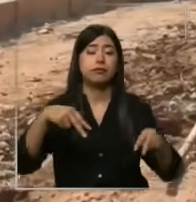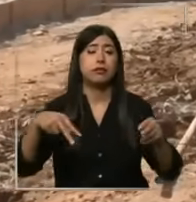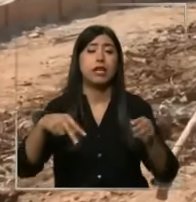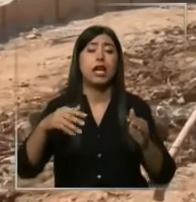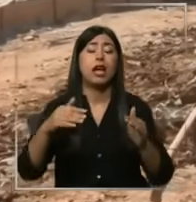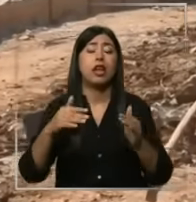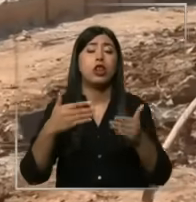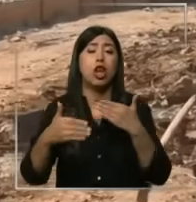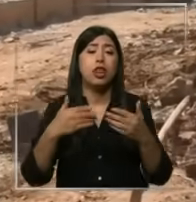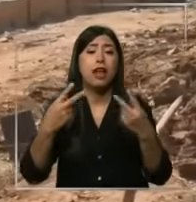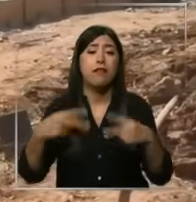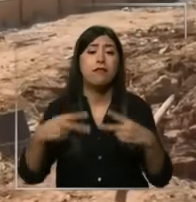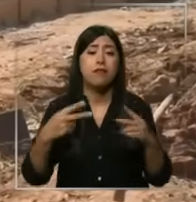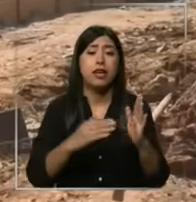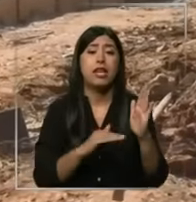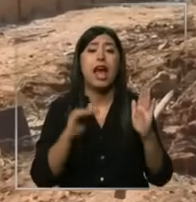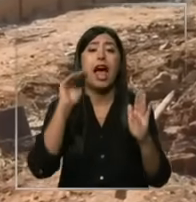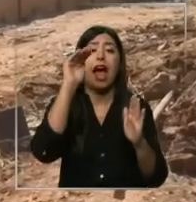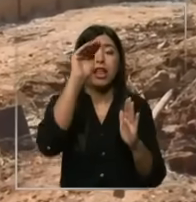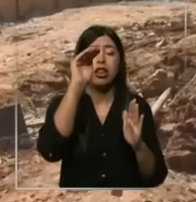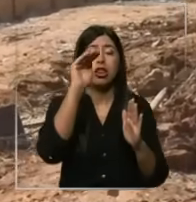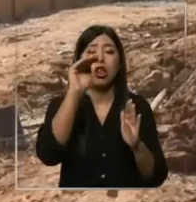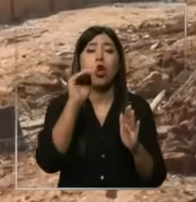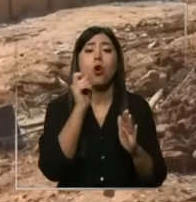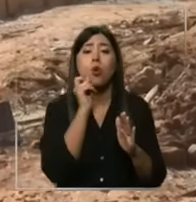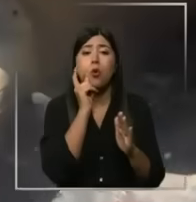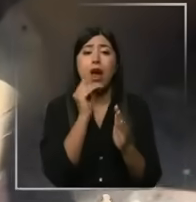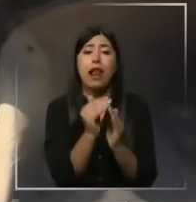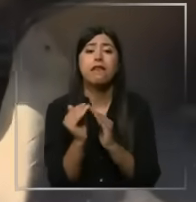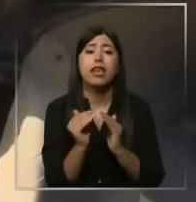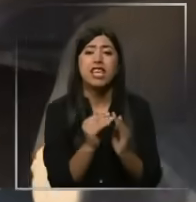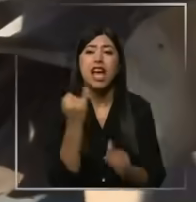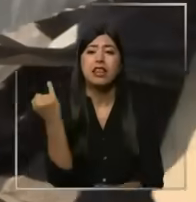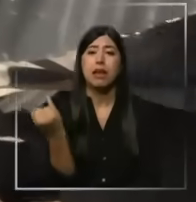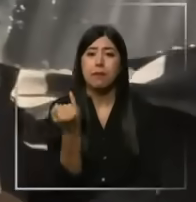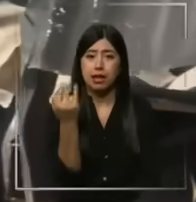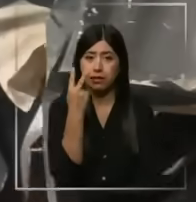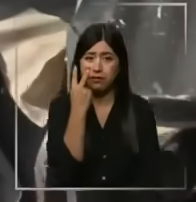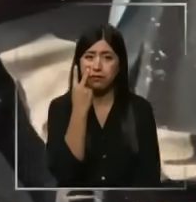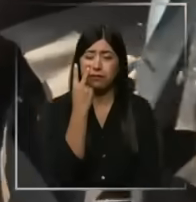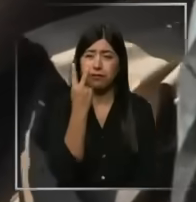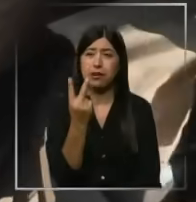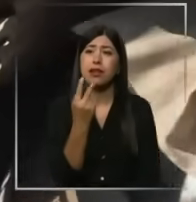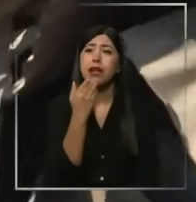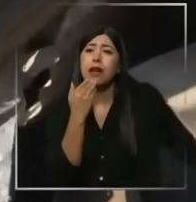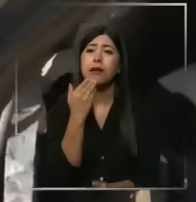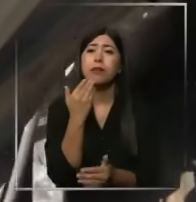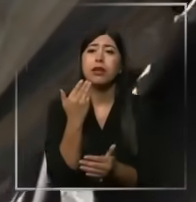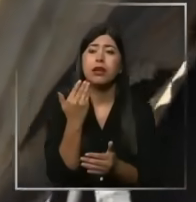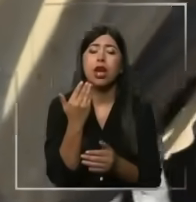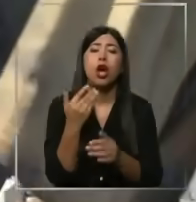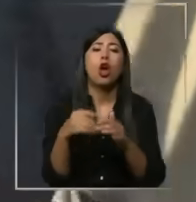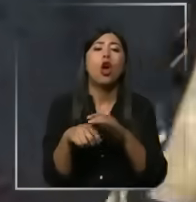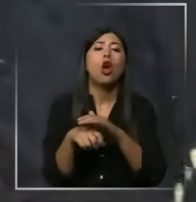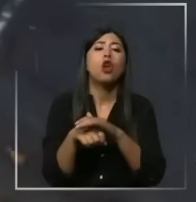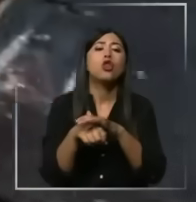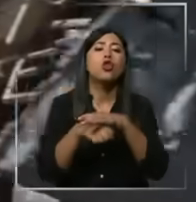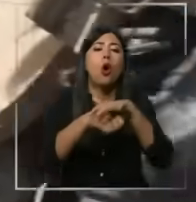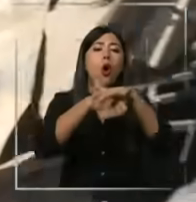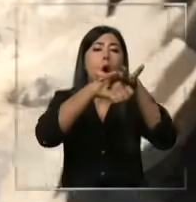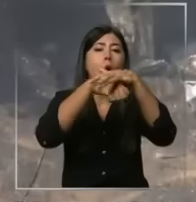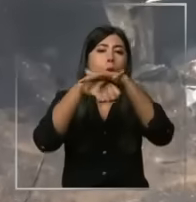del Mar, aquí en Villa Independencia, y ustedes logran apreciar además, con el apoyo ahí que tenemos del dron,